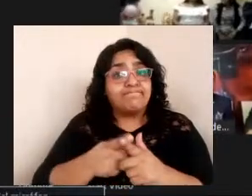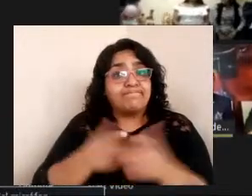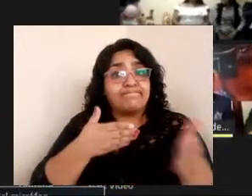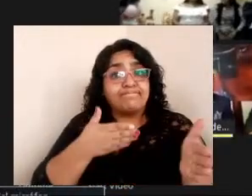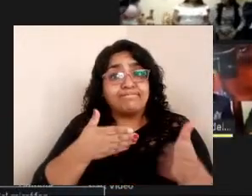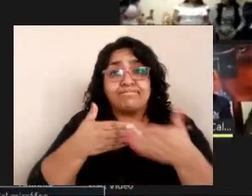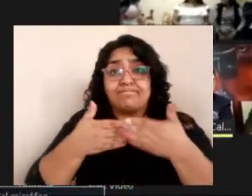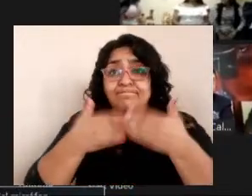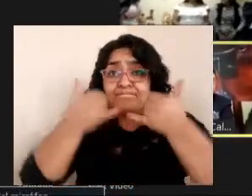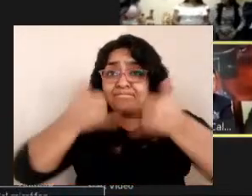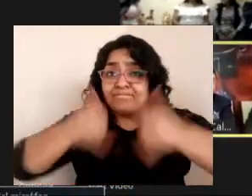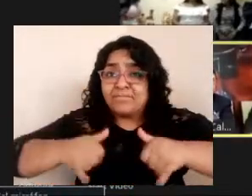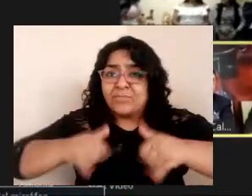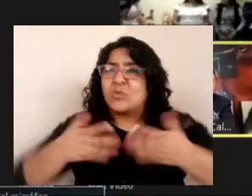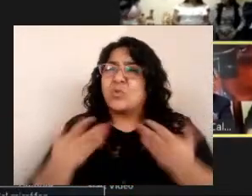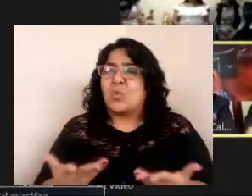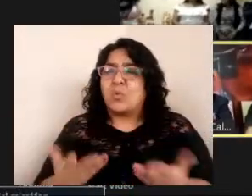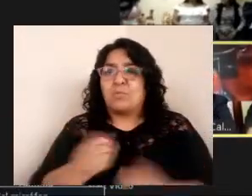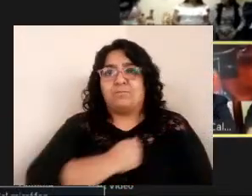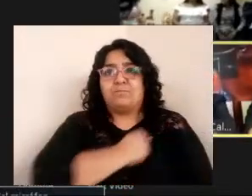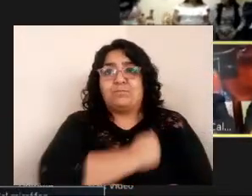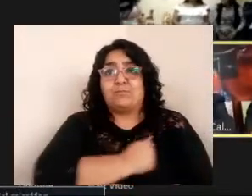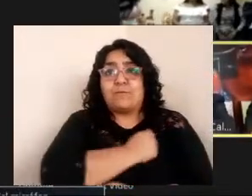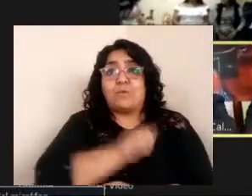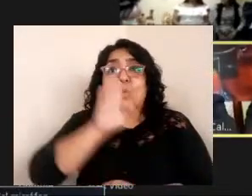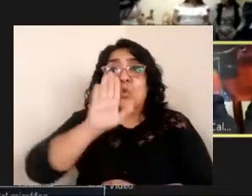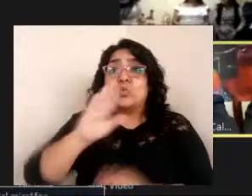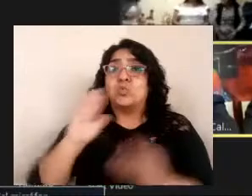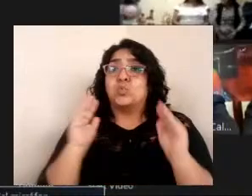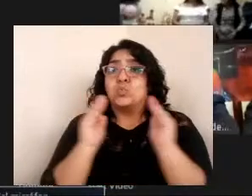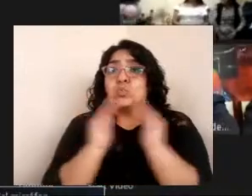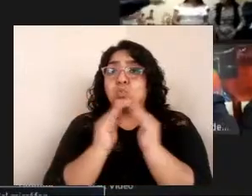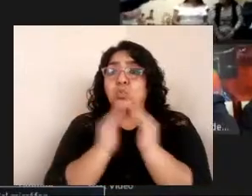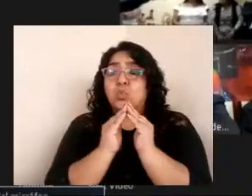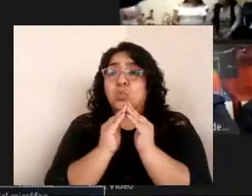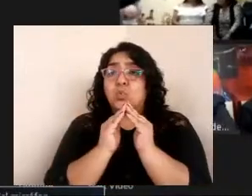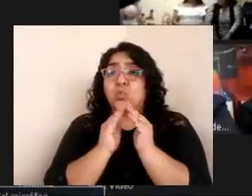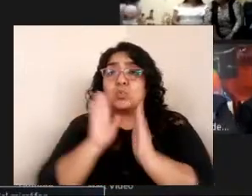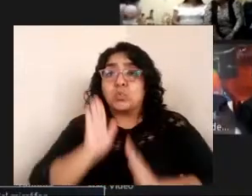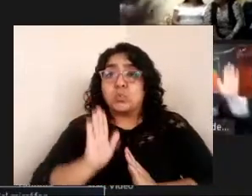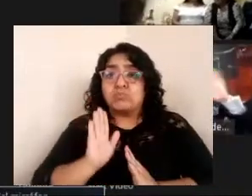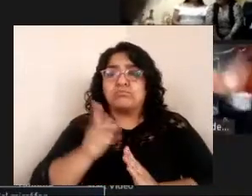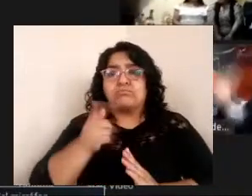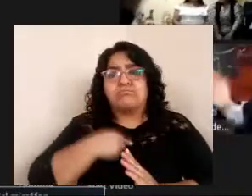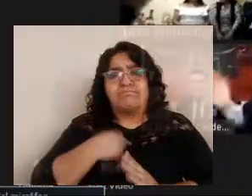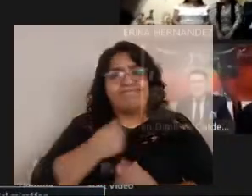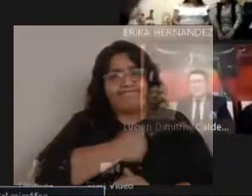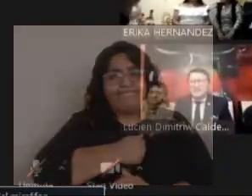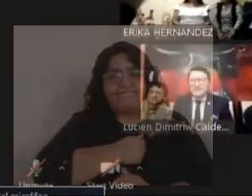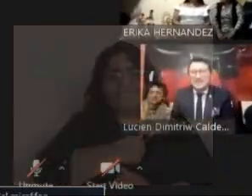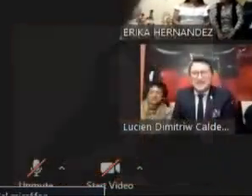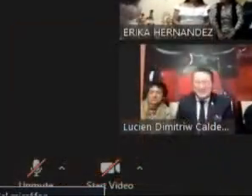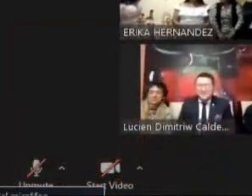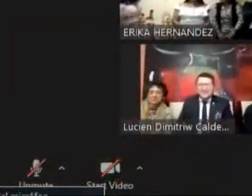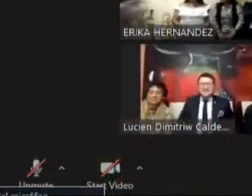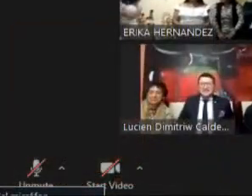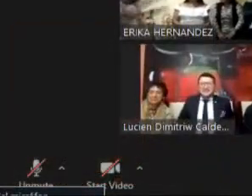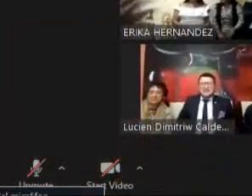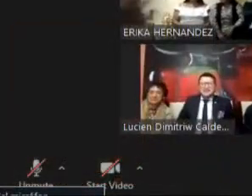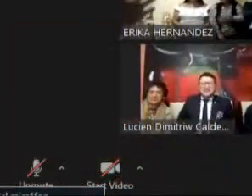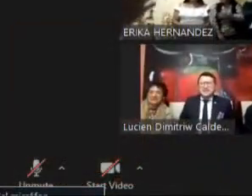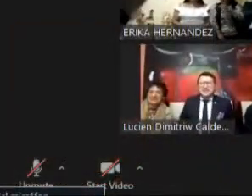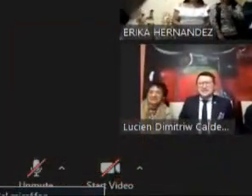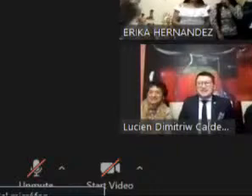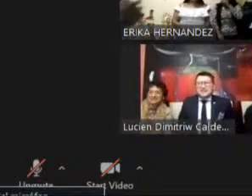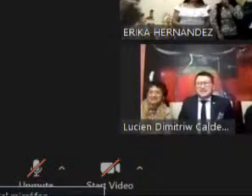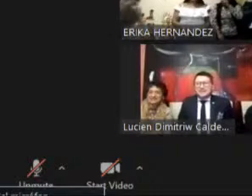y, por favor, desde su hogar y lugar de residencia, acompáñenme con su alegría y con un viva a la Universidad